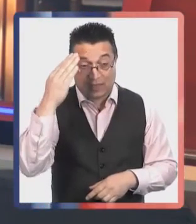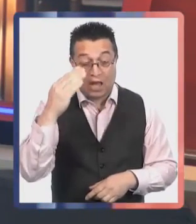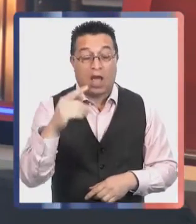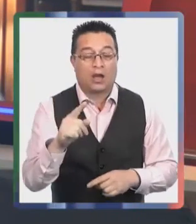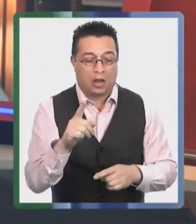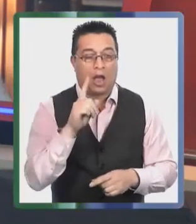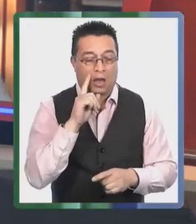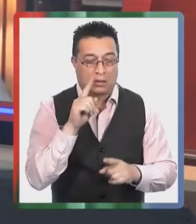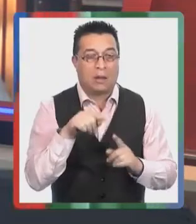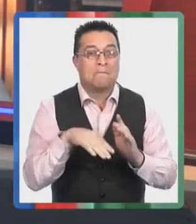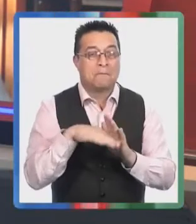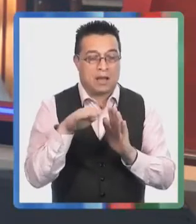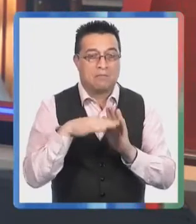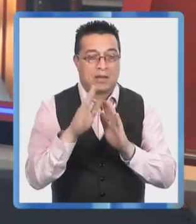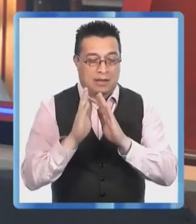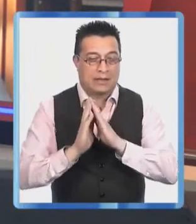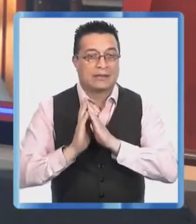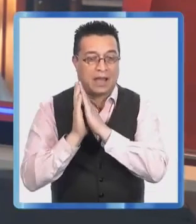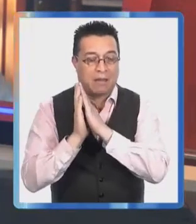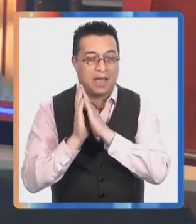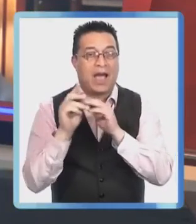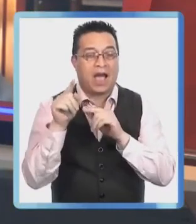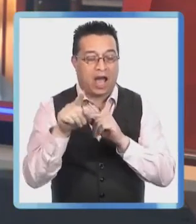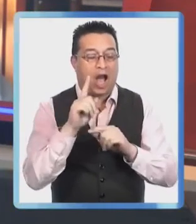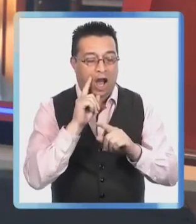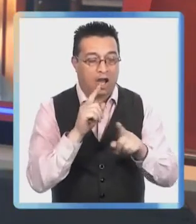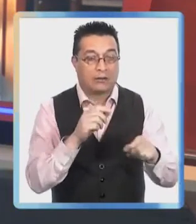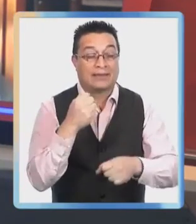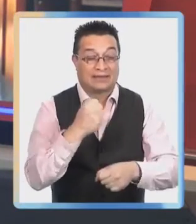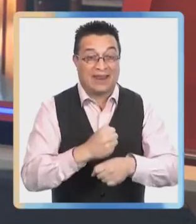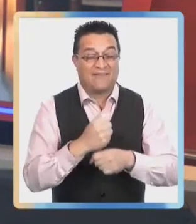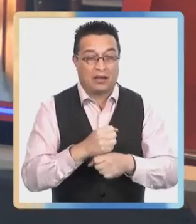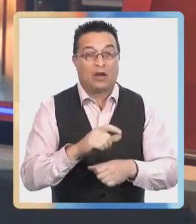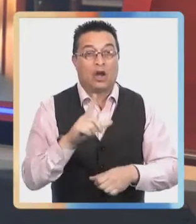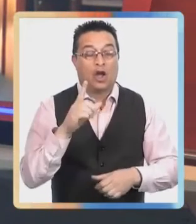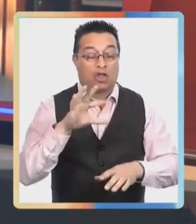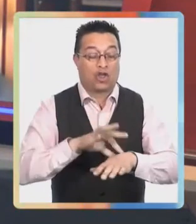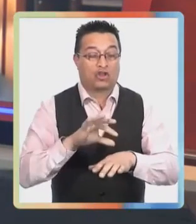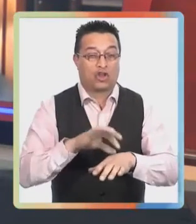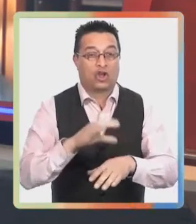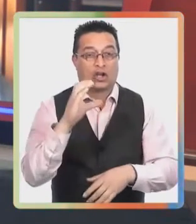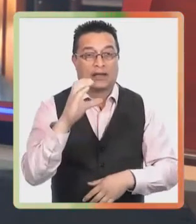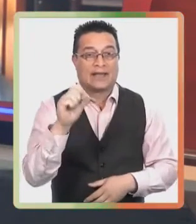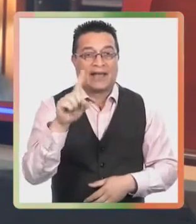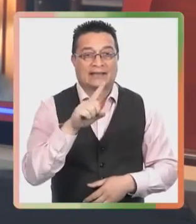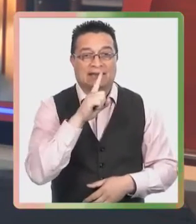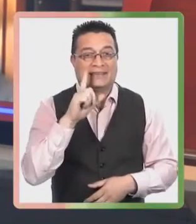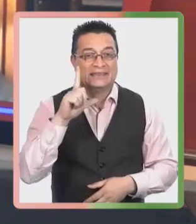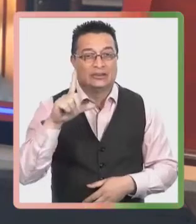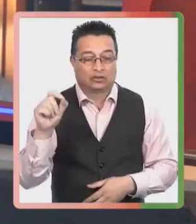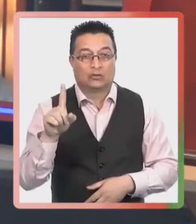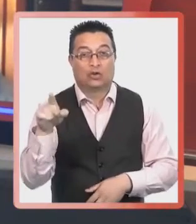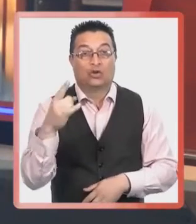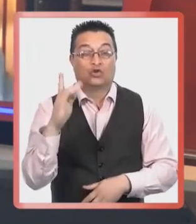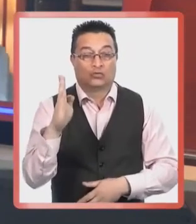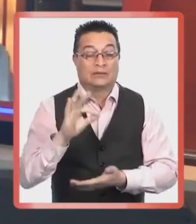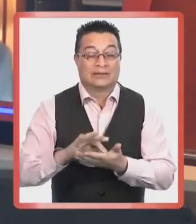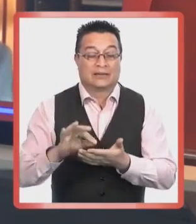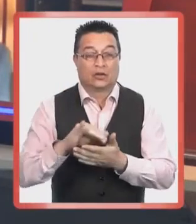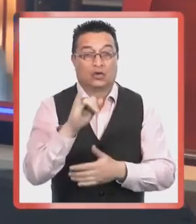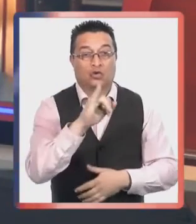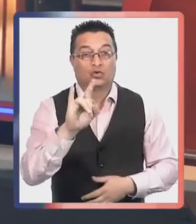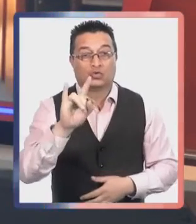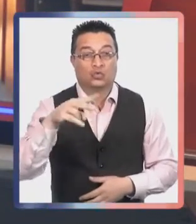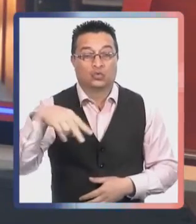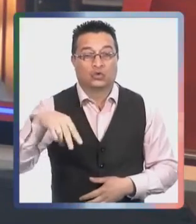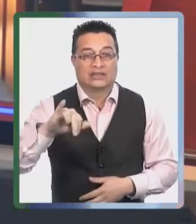días íbamos a tener más camas. Entonces, el trabajo también que hizo, por ejemplo, el doctor Luis Castillo con el subsecretario Zúñiga o